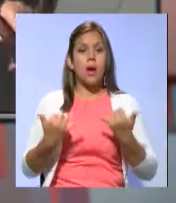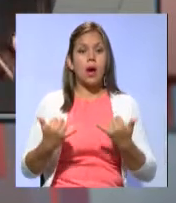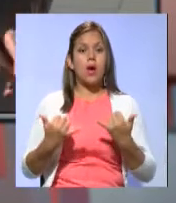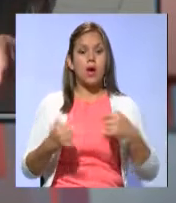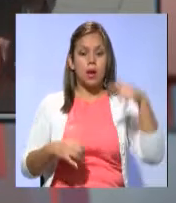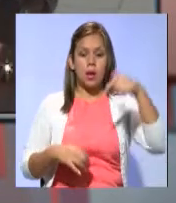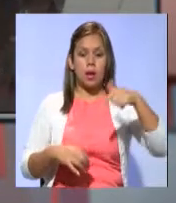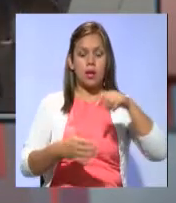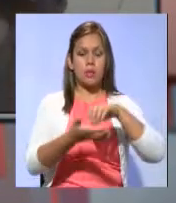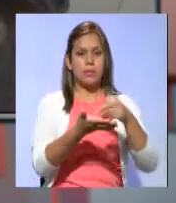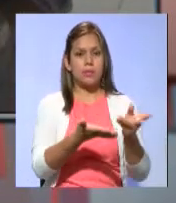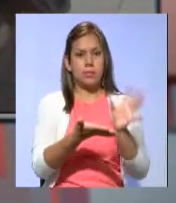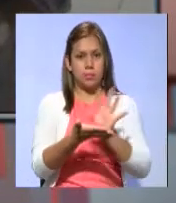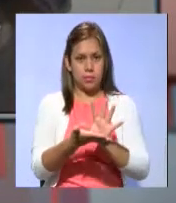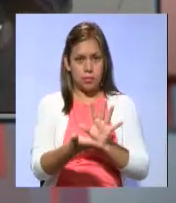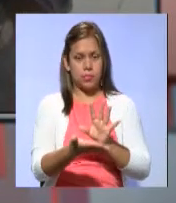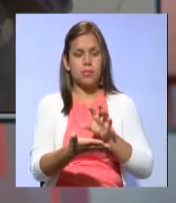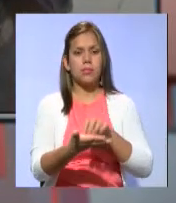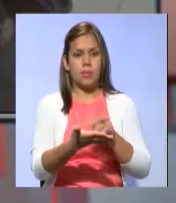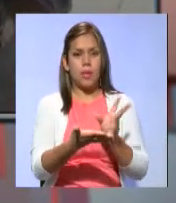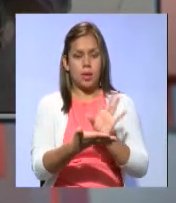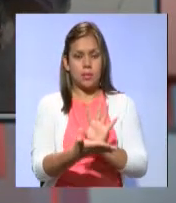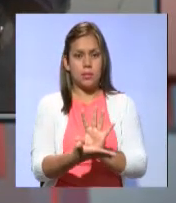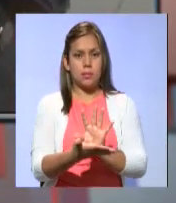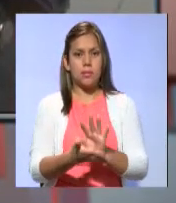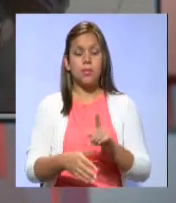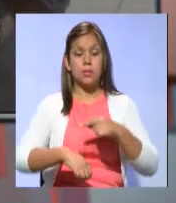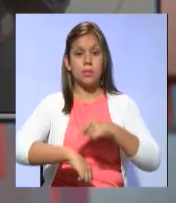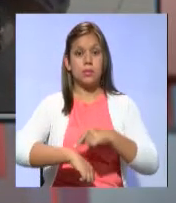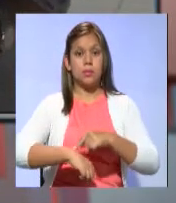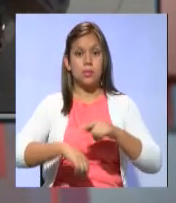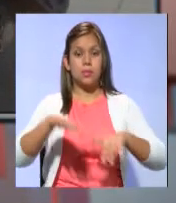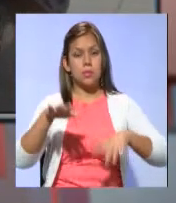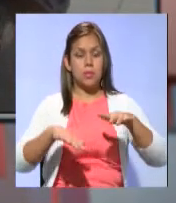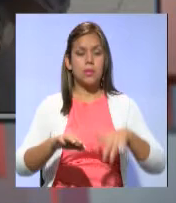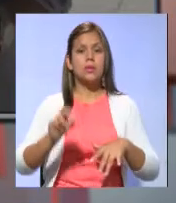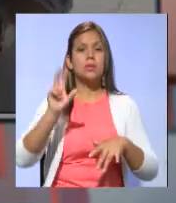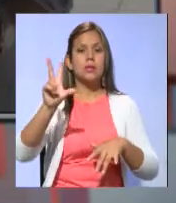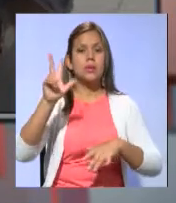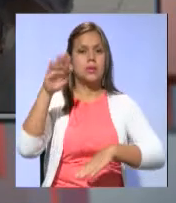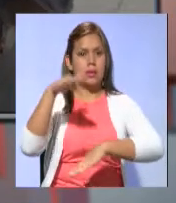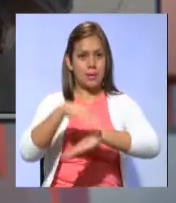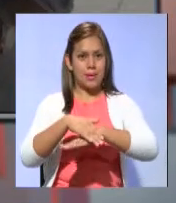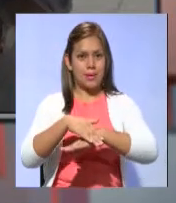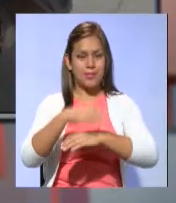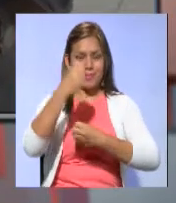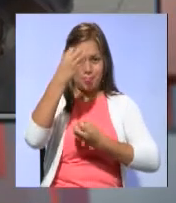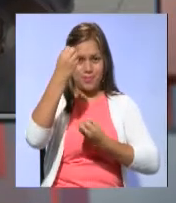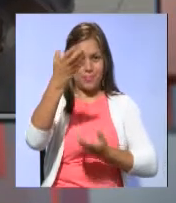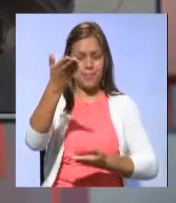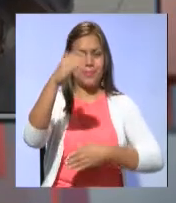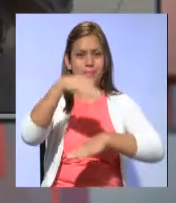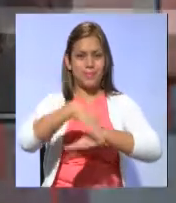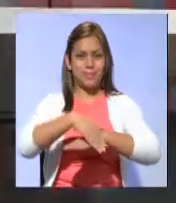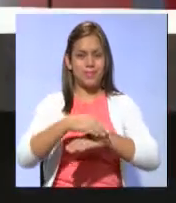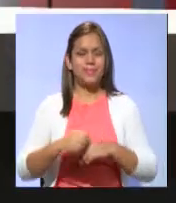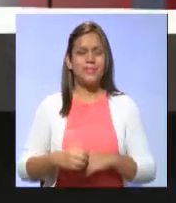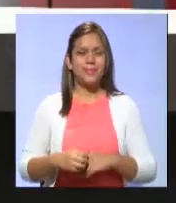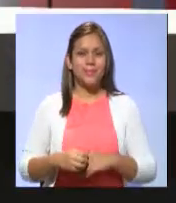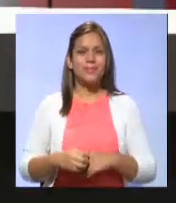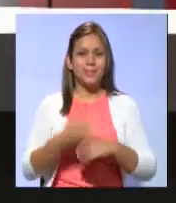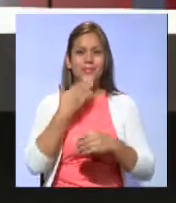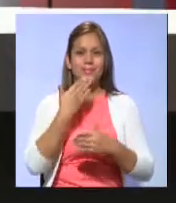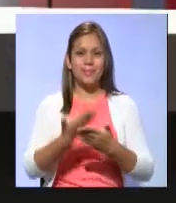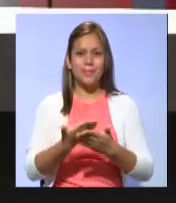en el Salón José Mejía Lequerica de la Asamblea Nacional, a partir de las 15 horas. Hasta aquí el informe. Buenas tardes. Gracias, María Fernanda,